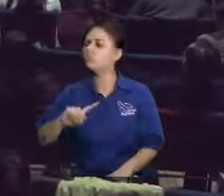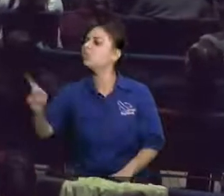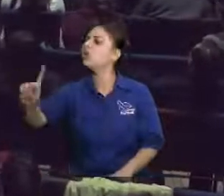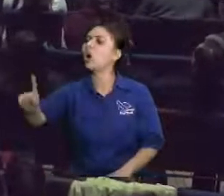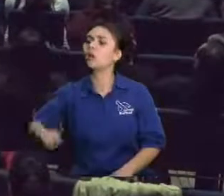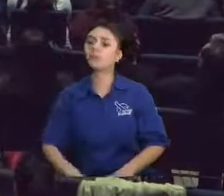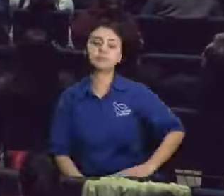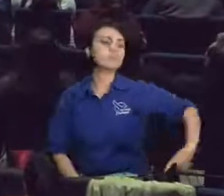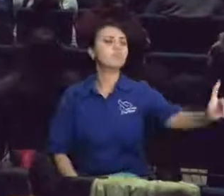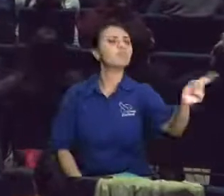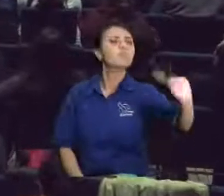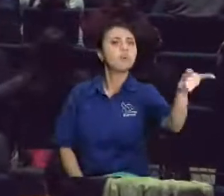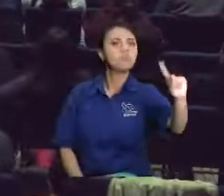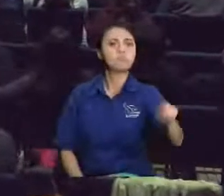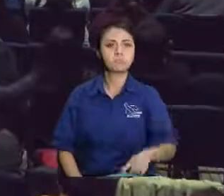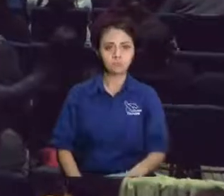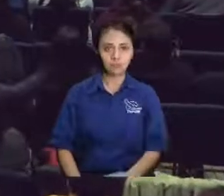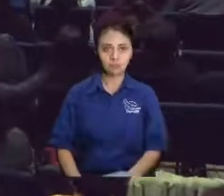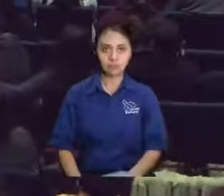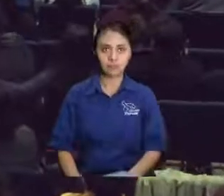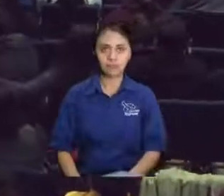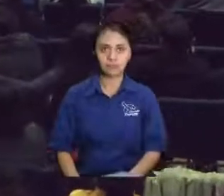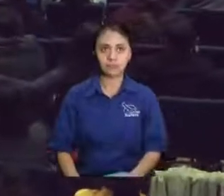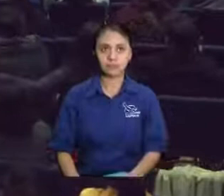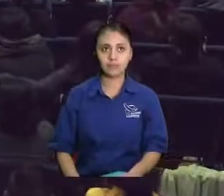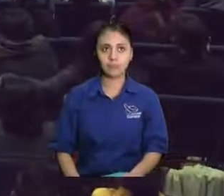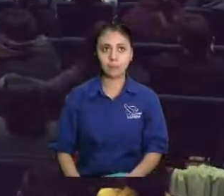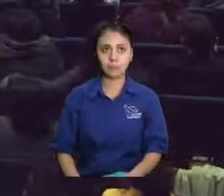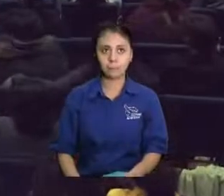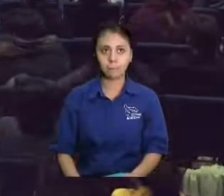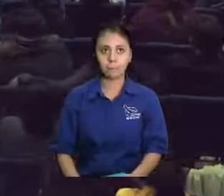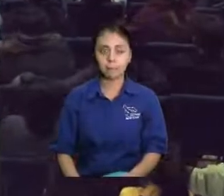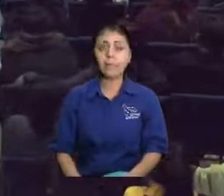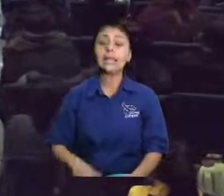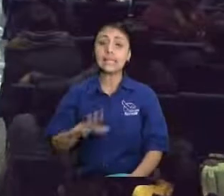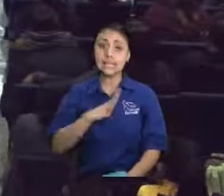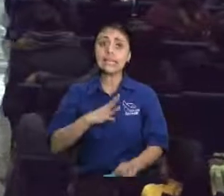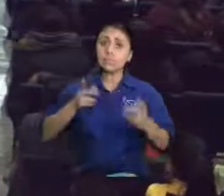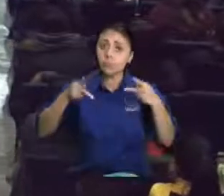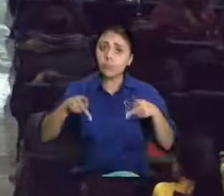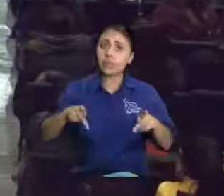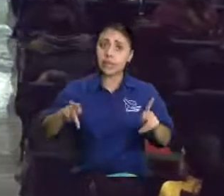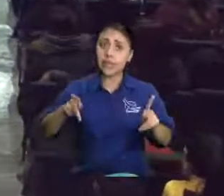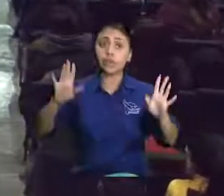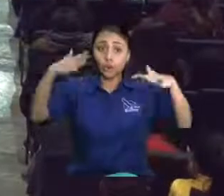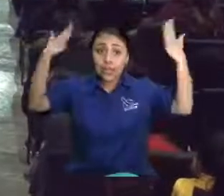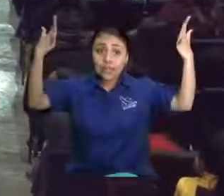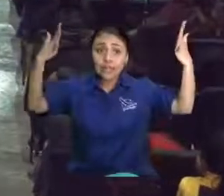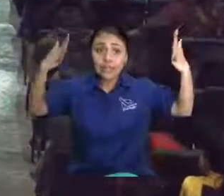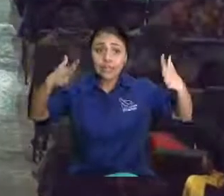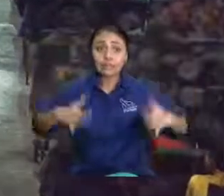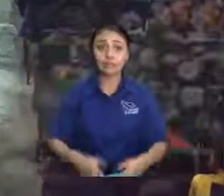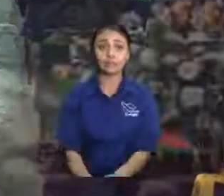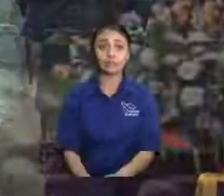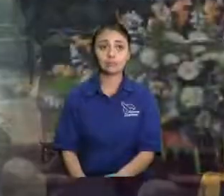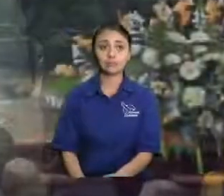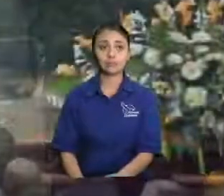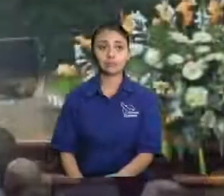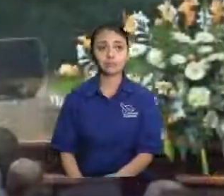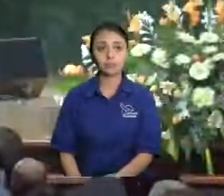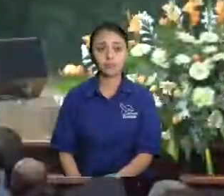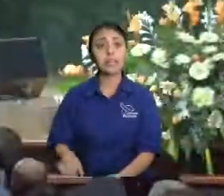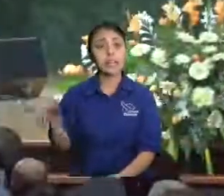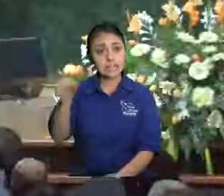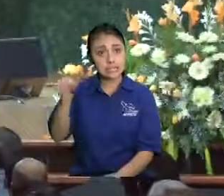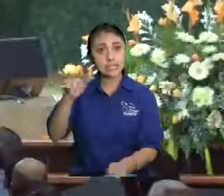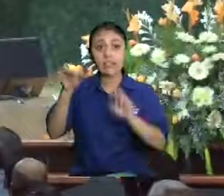Como que fuera director de orquesta. No, hermano. Es un privilegio bien tremendo. Es como los que ministran